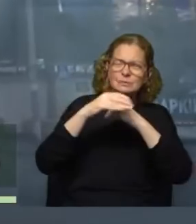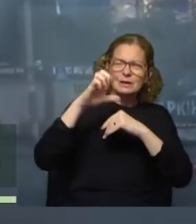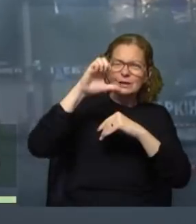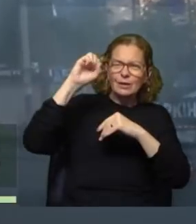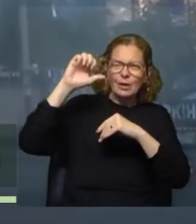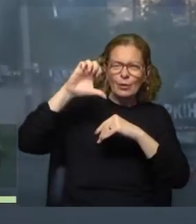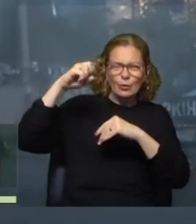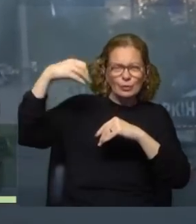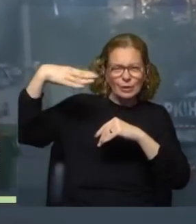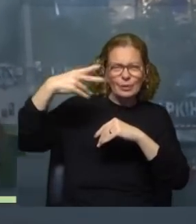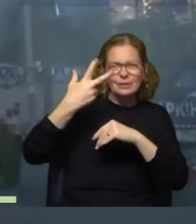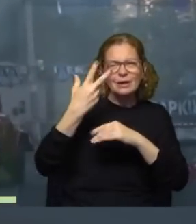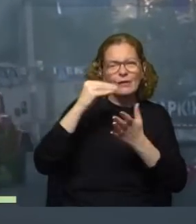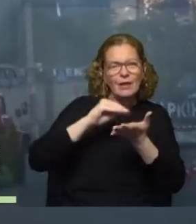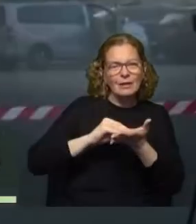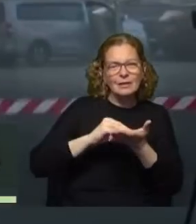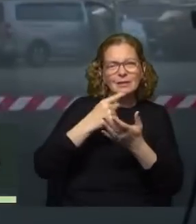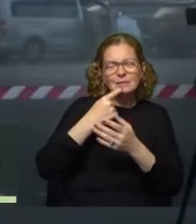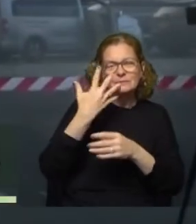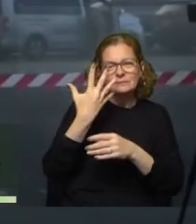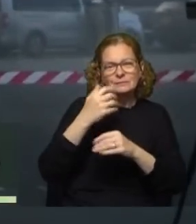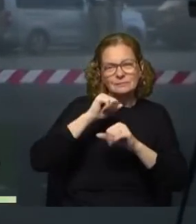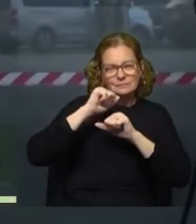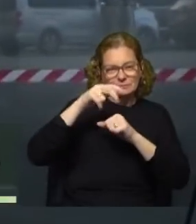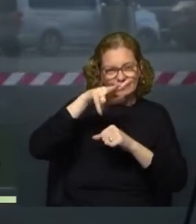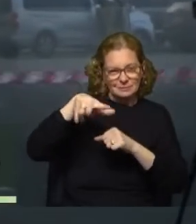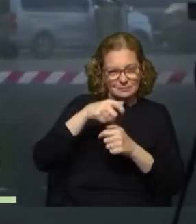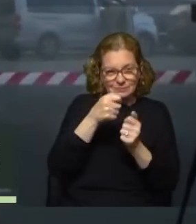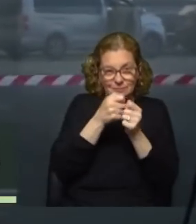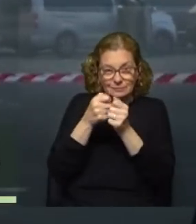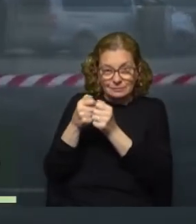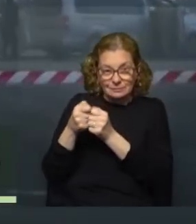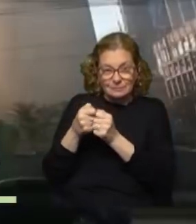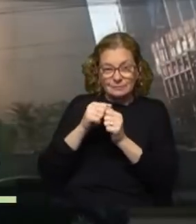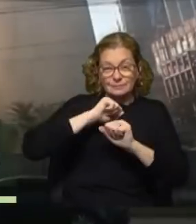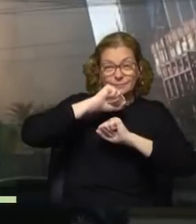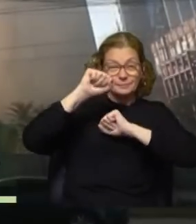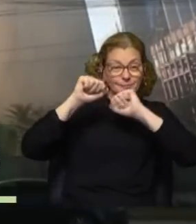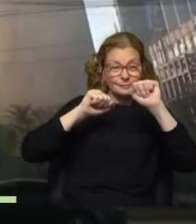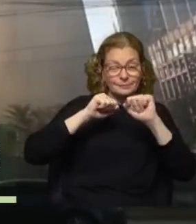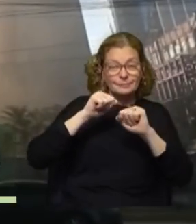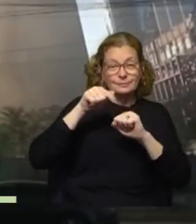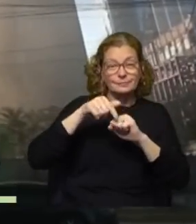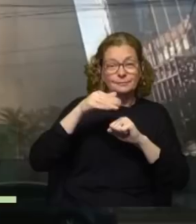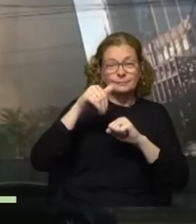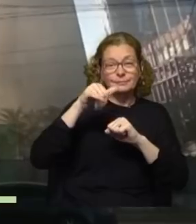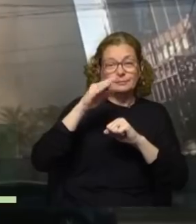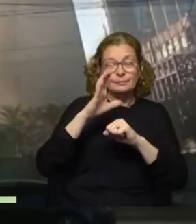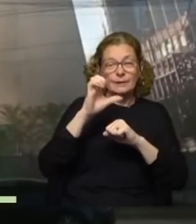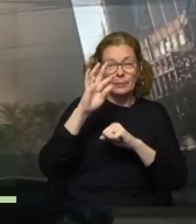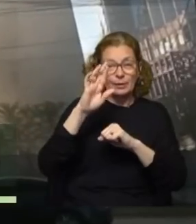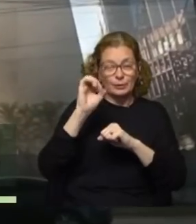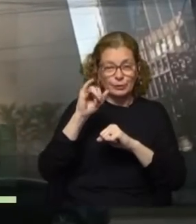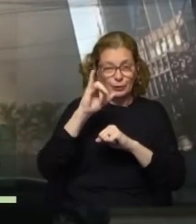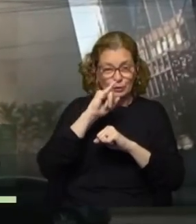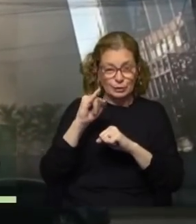de Ucrania en tres regiones destacando cinco ataques con drones en la capital y ataques con misiles en micropetrovs en el centro oeste